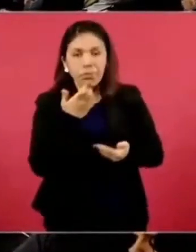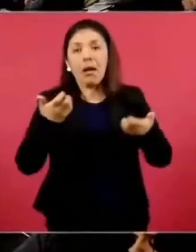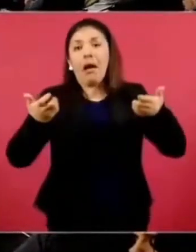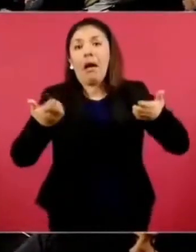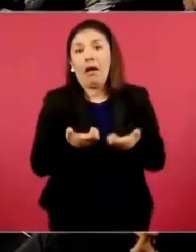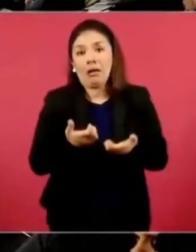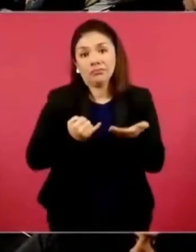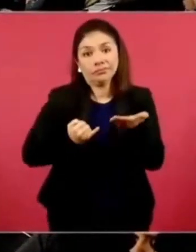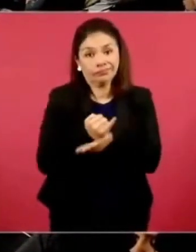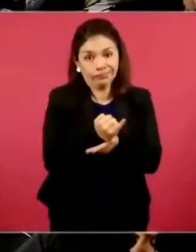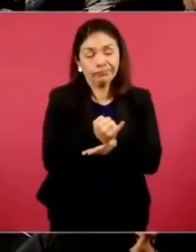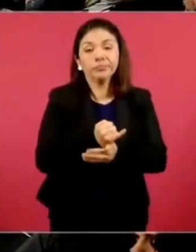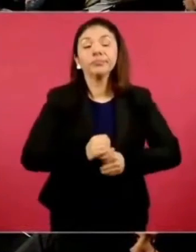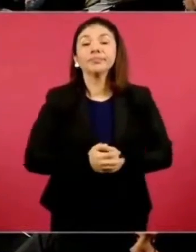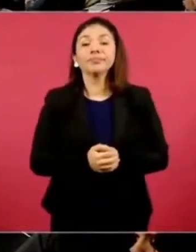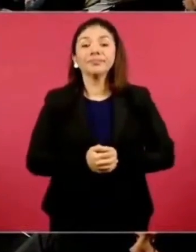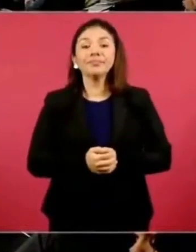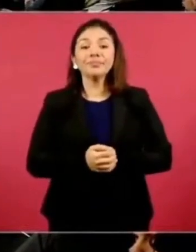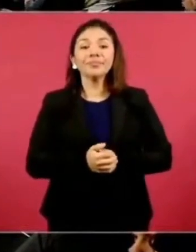Esto mismo